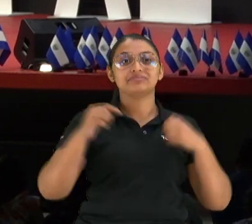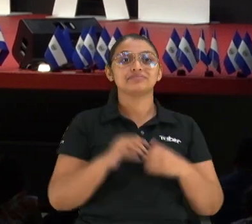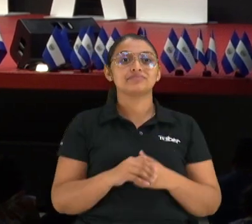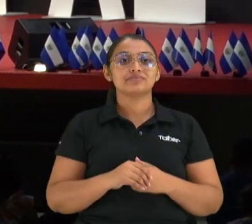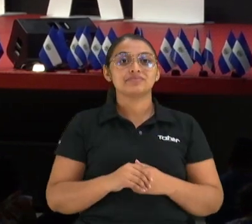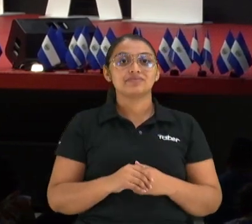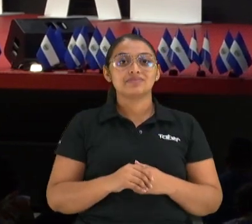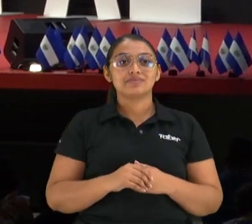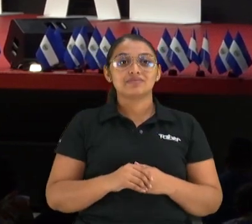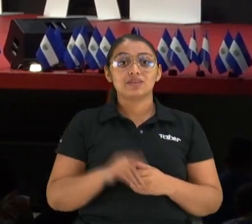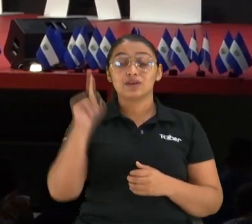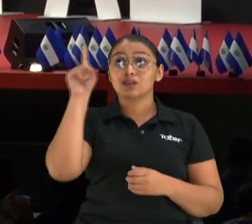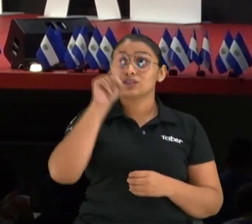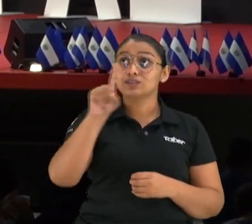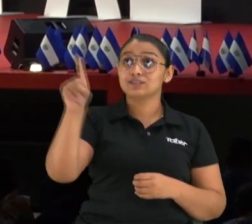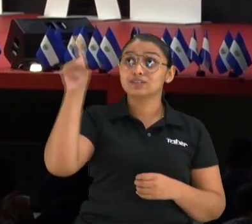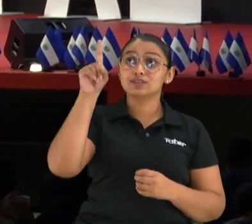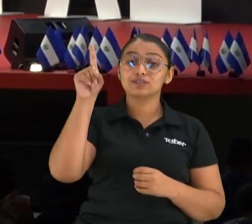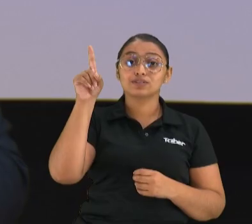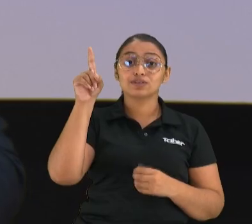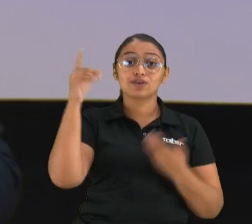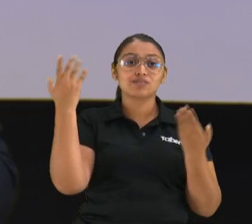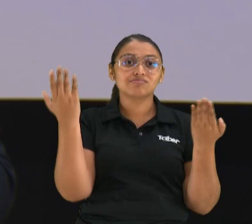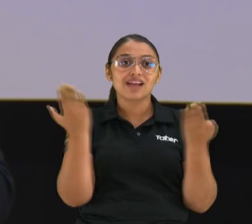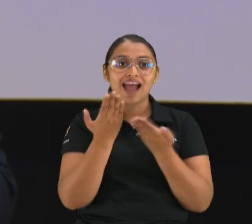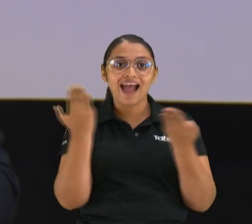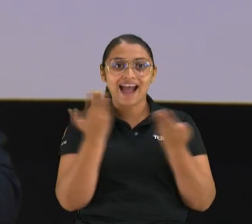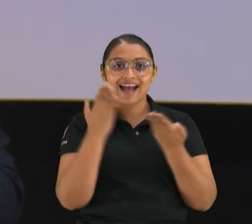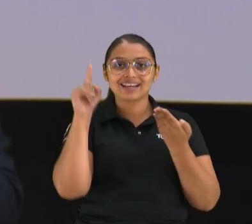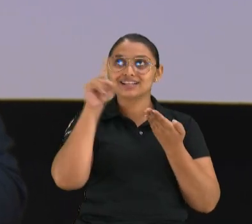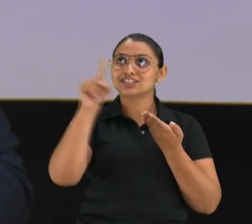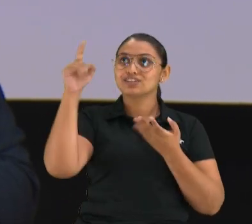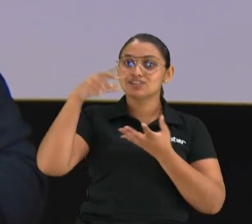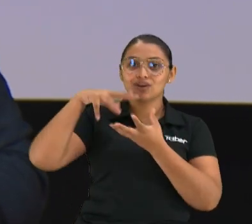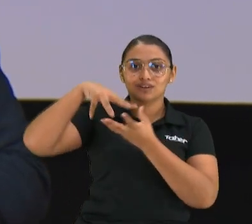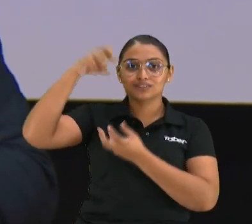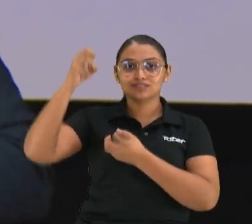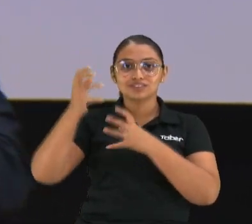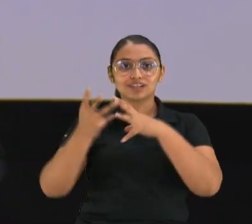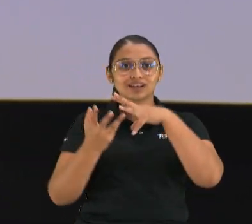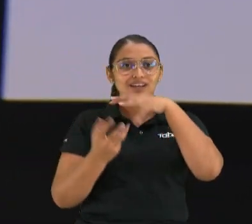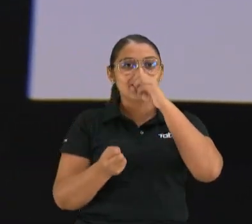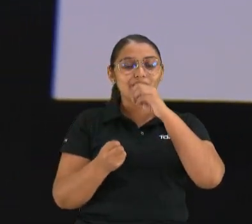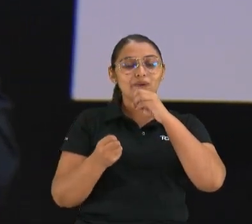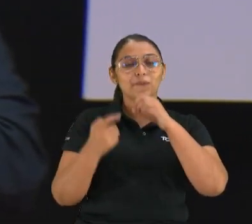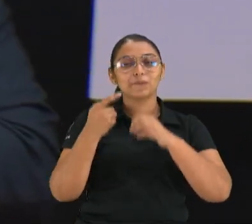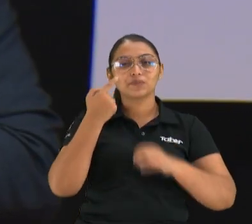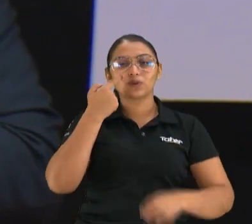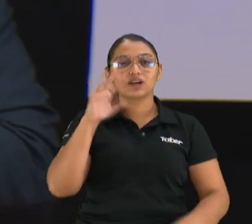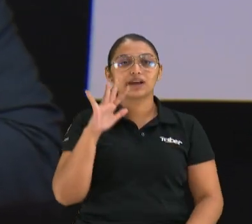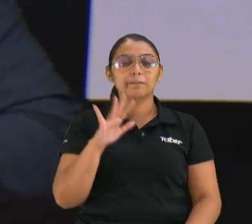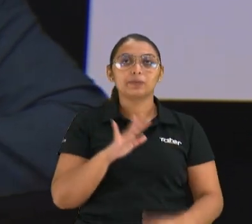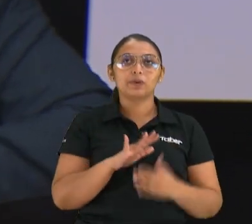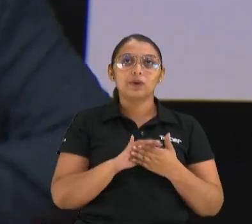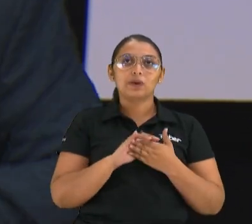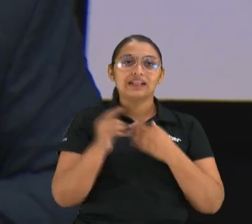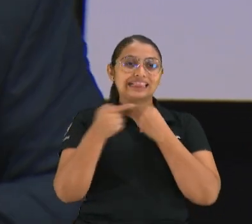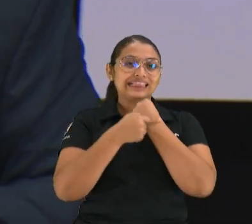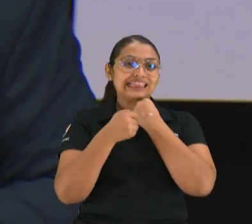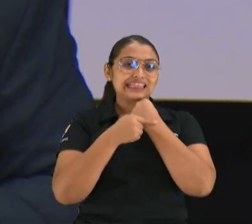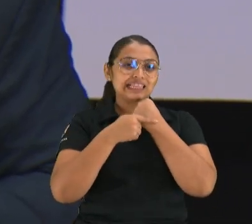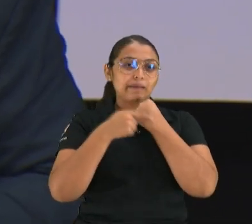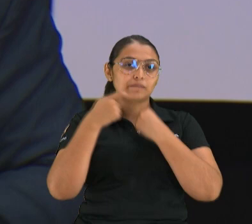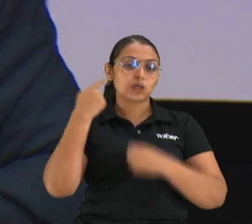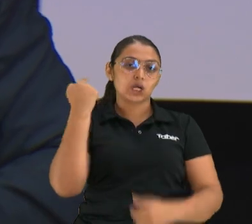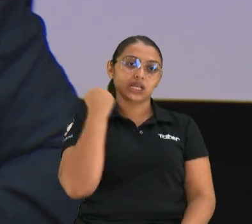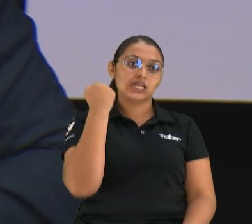Dios fue el que hizo diseñó o utilizó la ley del hielo diga conmigo la ley del hielo Cuál es la ley